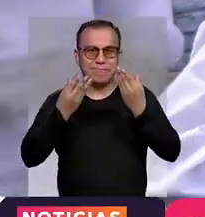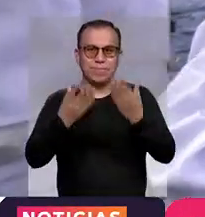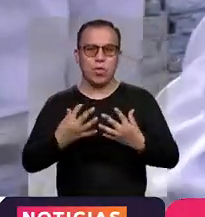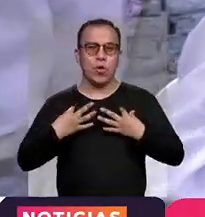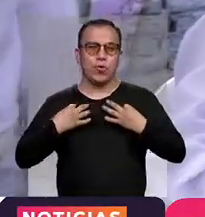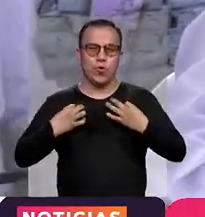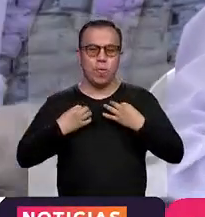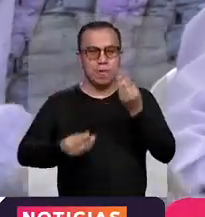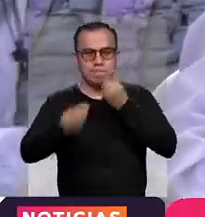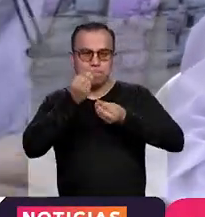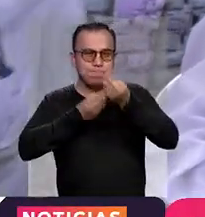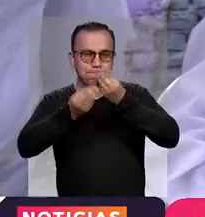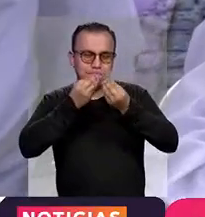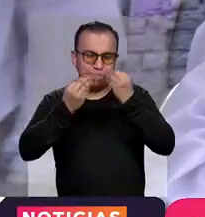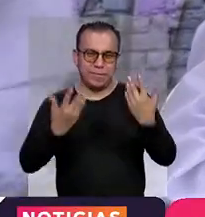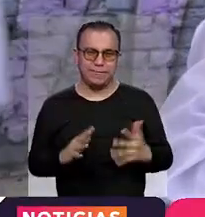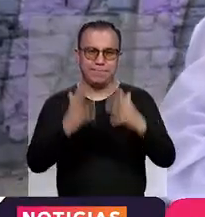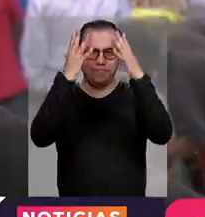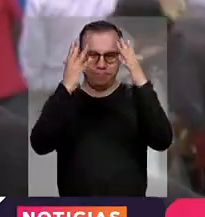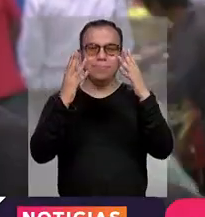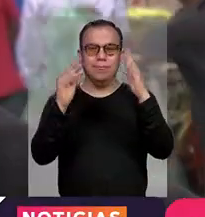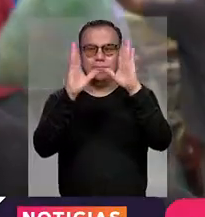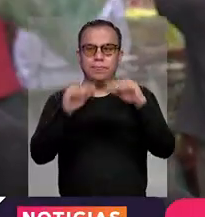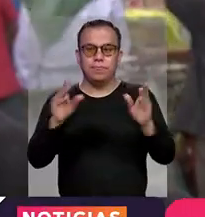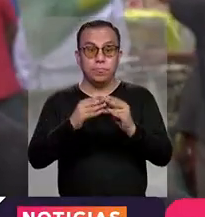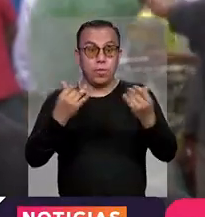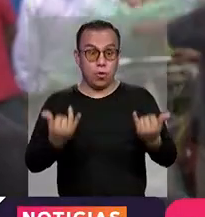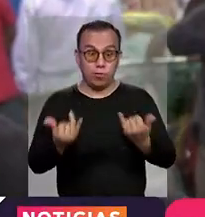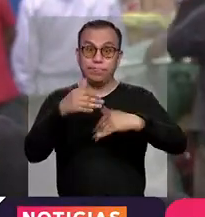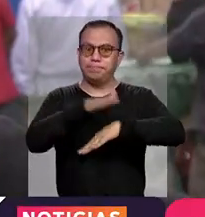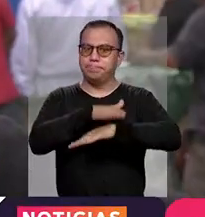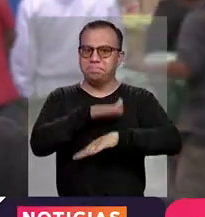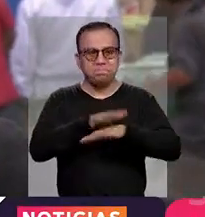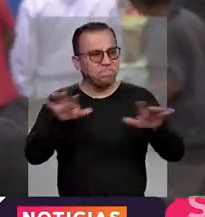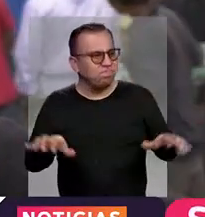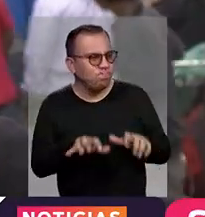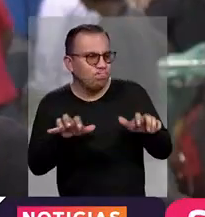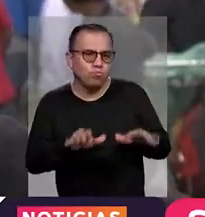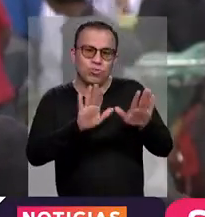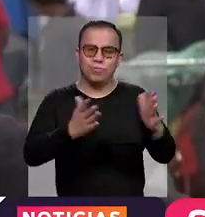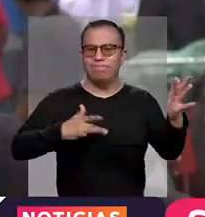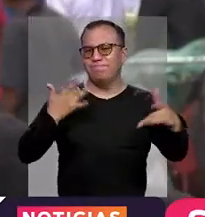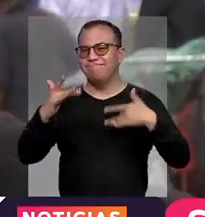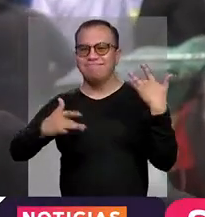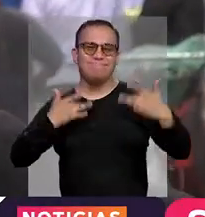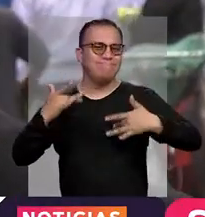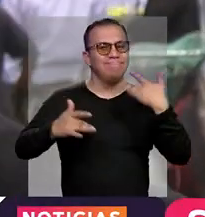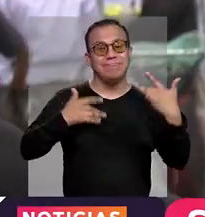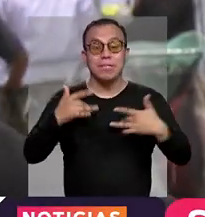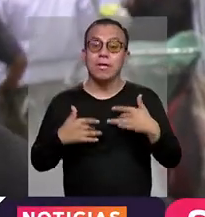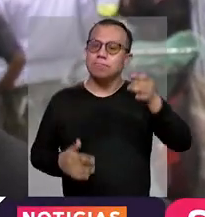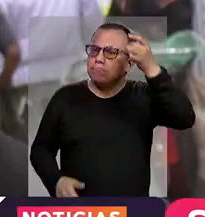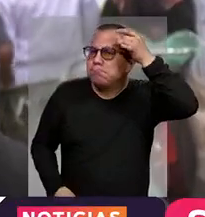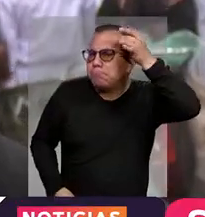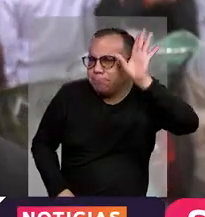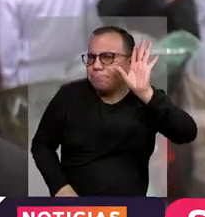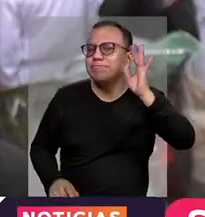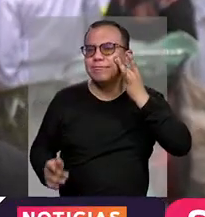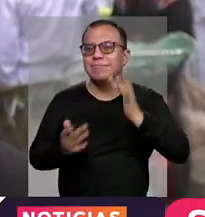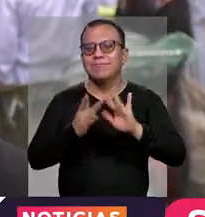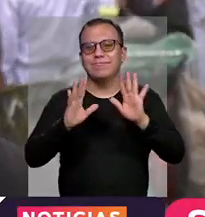y alimentación para celebrar la Navidad. Toda la tarde tenemos actividades para que ellos disfruten y gocen y de pronto vivan un